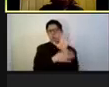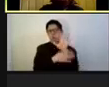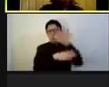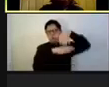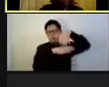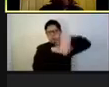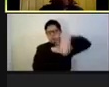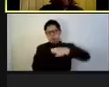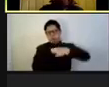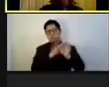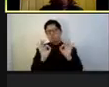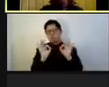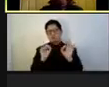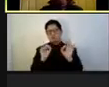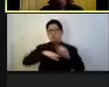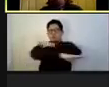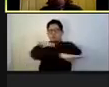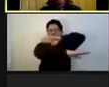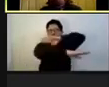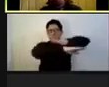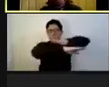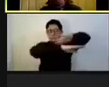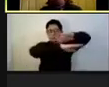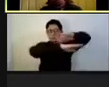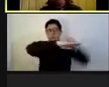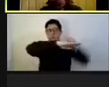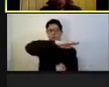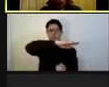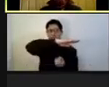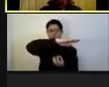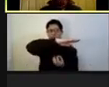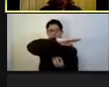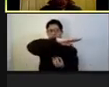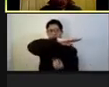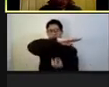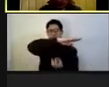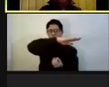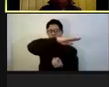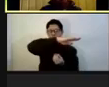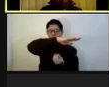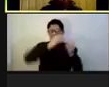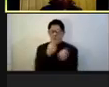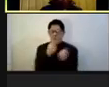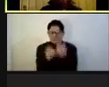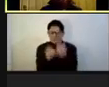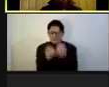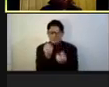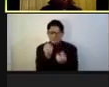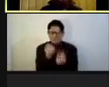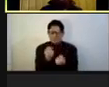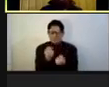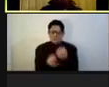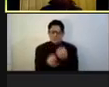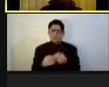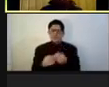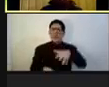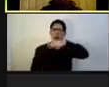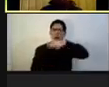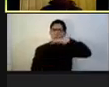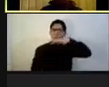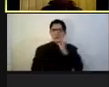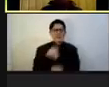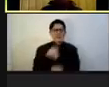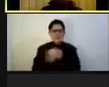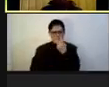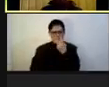diría, más grande de la Tierra, donde hay más volcanismo en la Tierra. Claro que está como debajo del agua, entonces no lo vemos, pero probablemente en